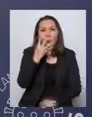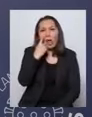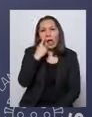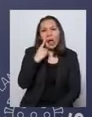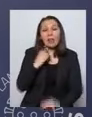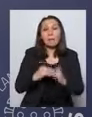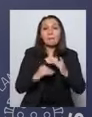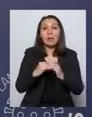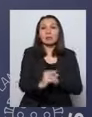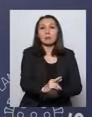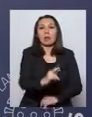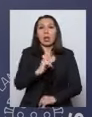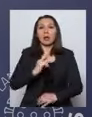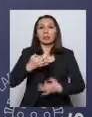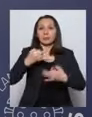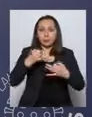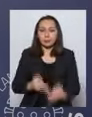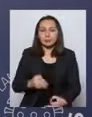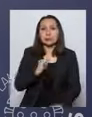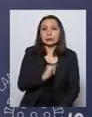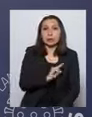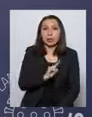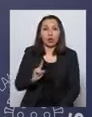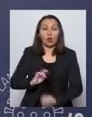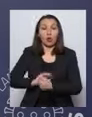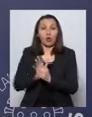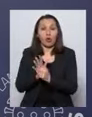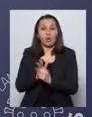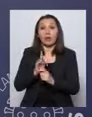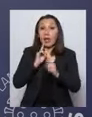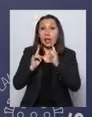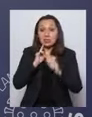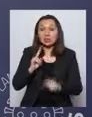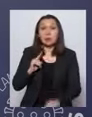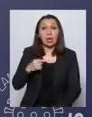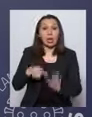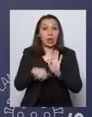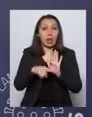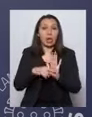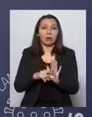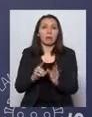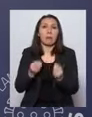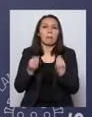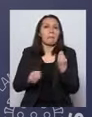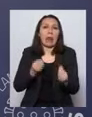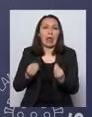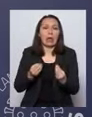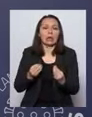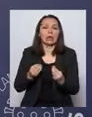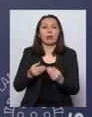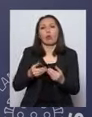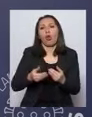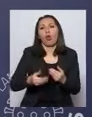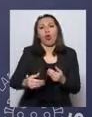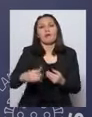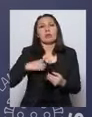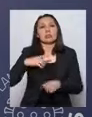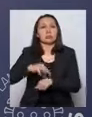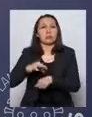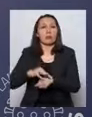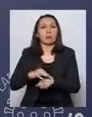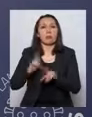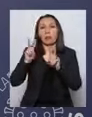días en tener el examen de comprobación esa persona si ese examen pcr es negativo no tiene sentido que siga una licencia